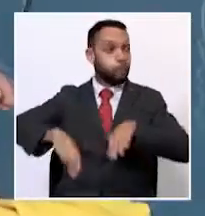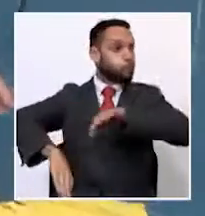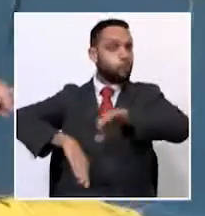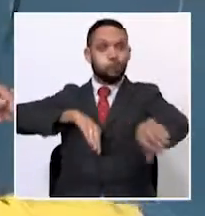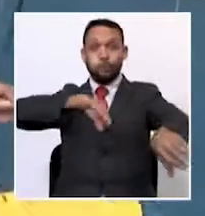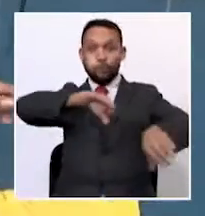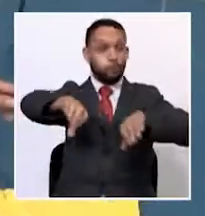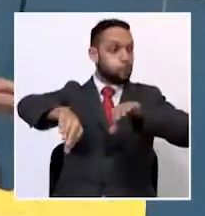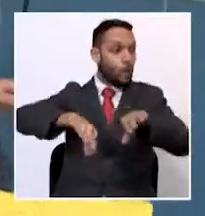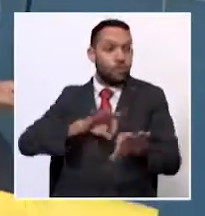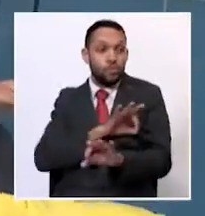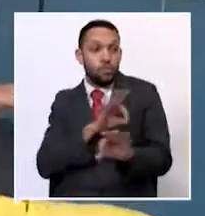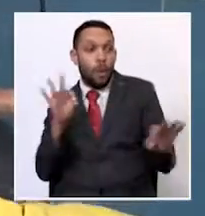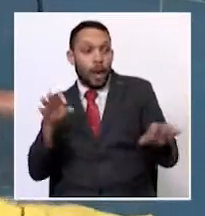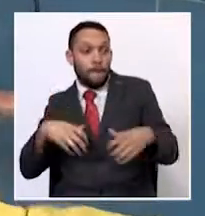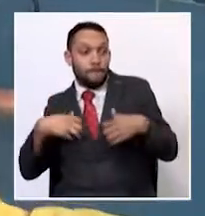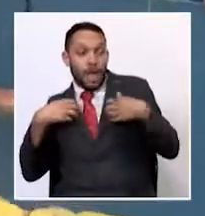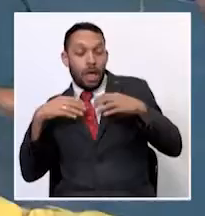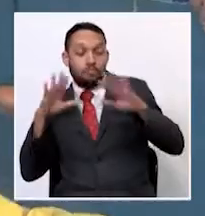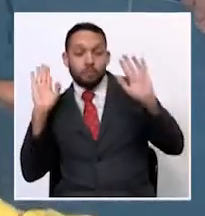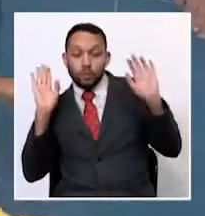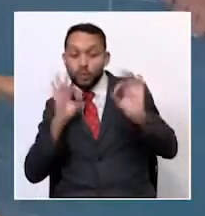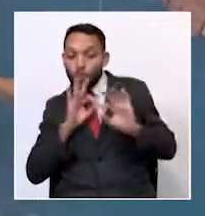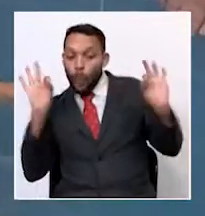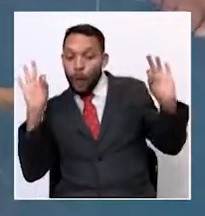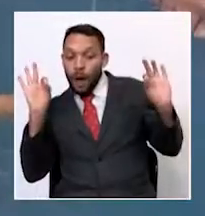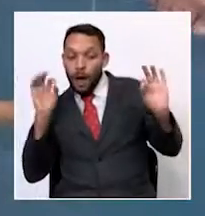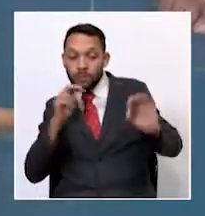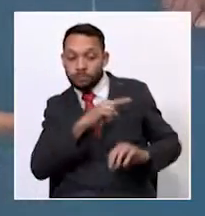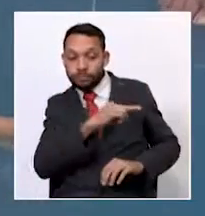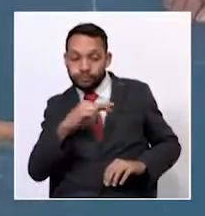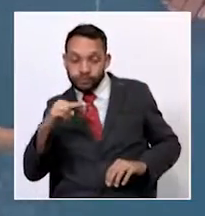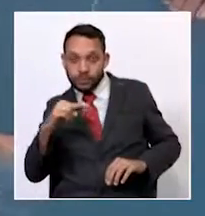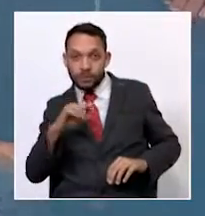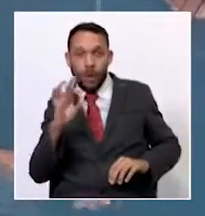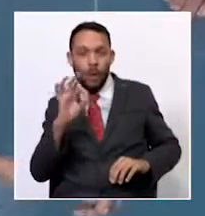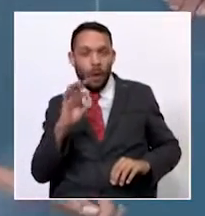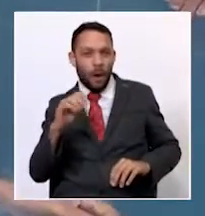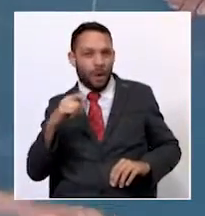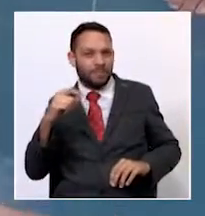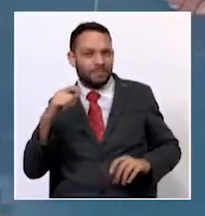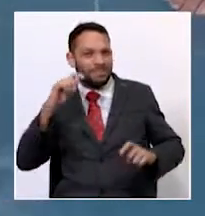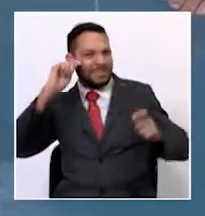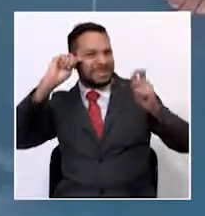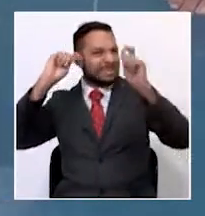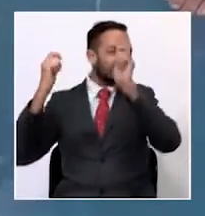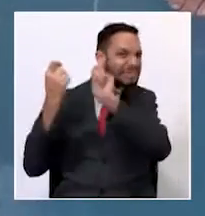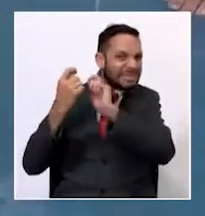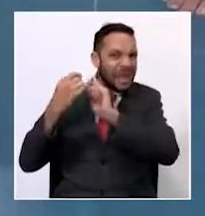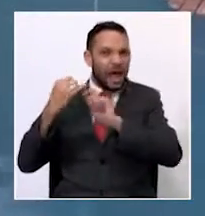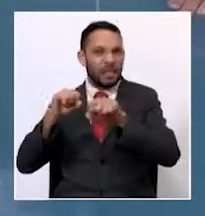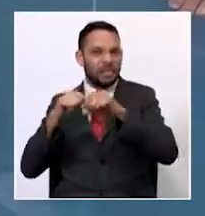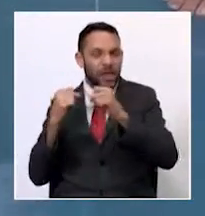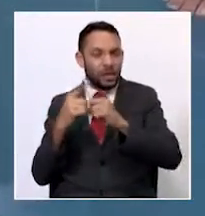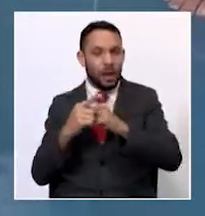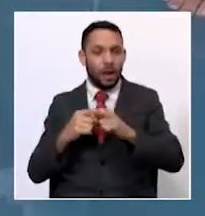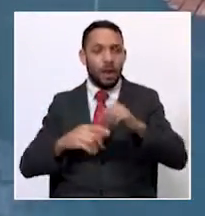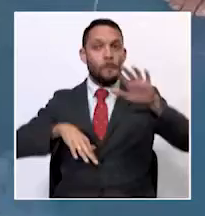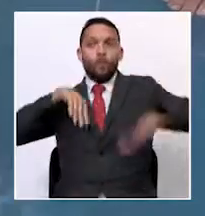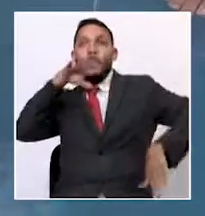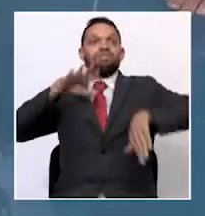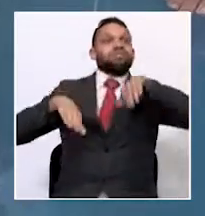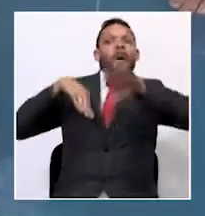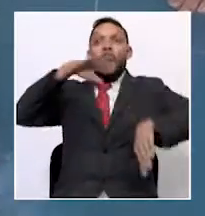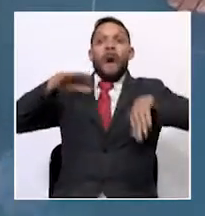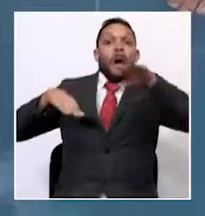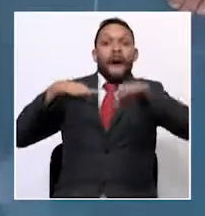que por algún motivo tuvieron algún trauma con el agua, se pudieron estar a punto de ahogarse en alguna piscina,